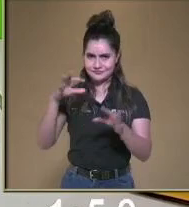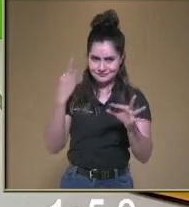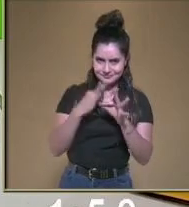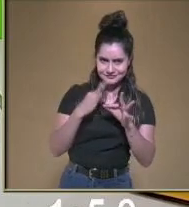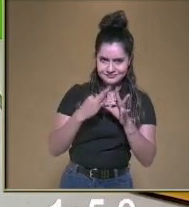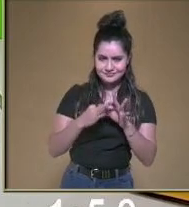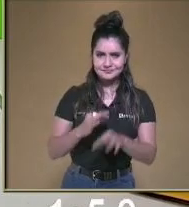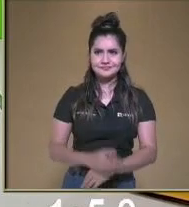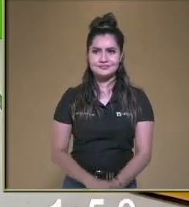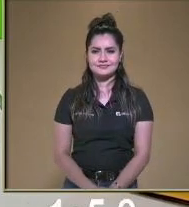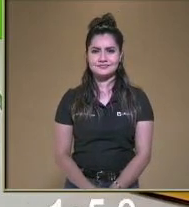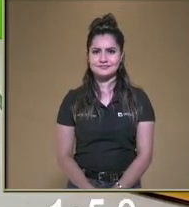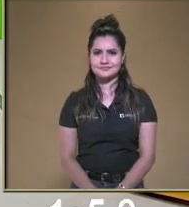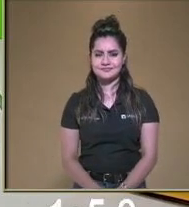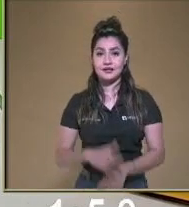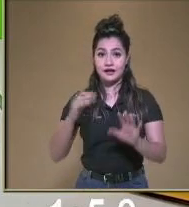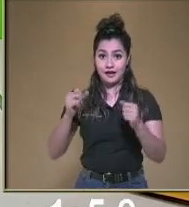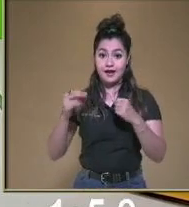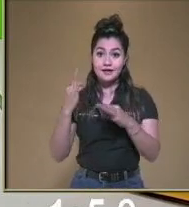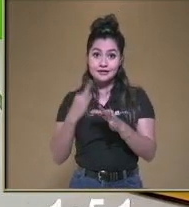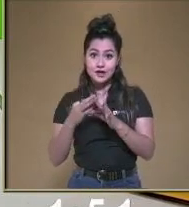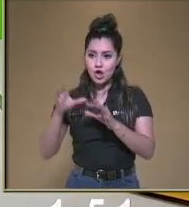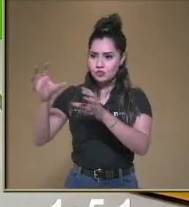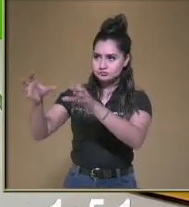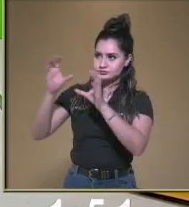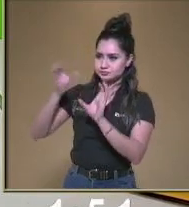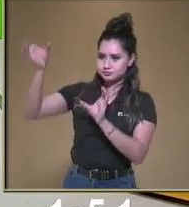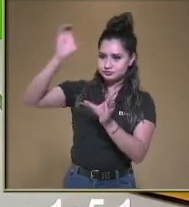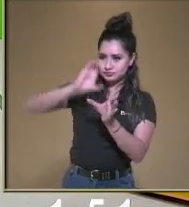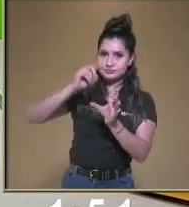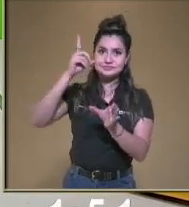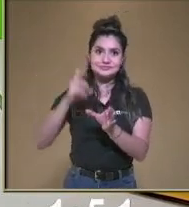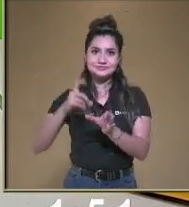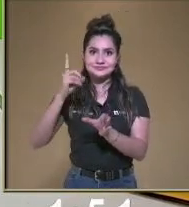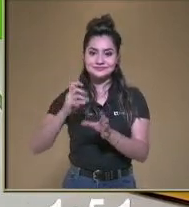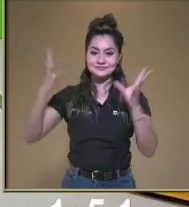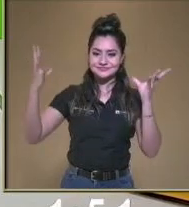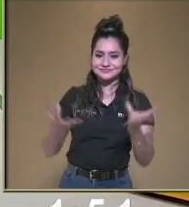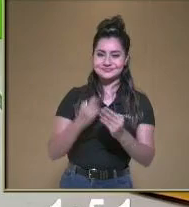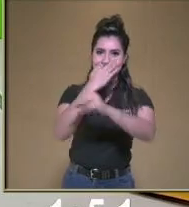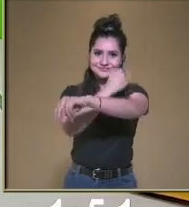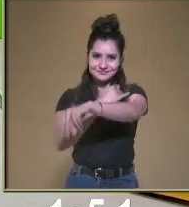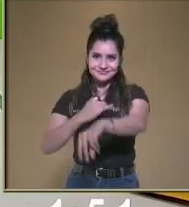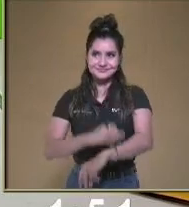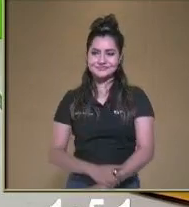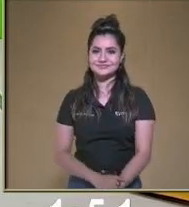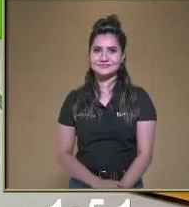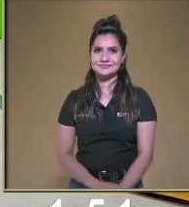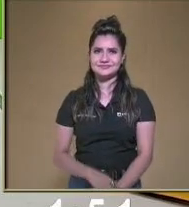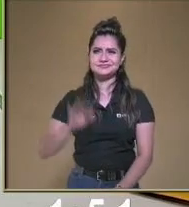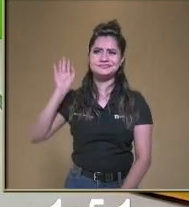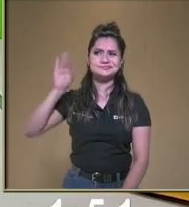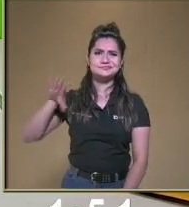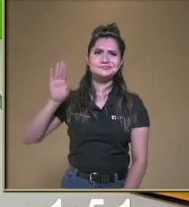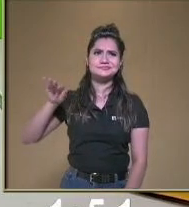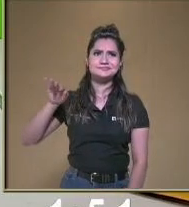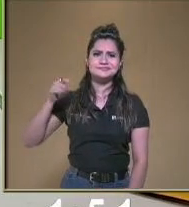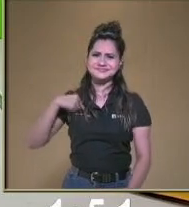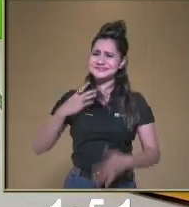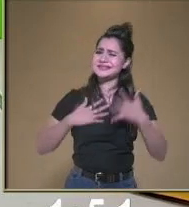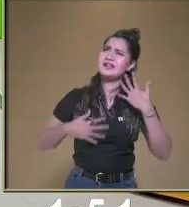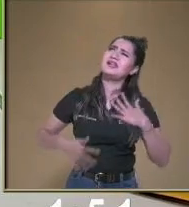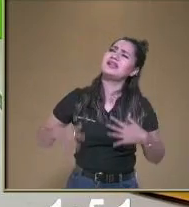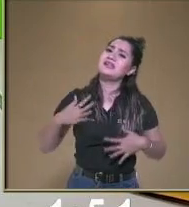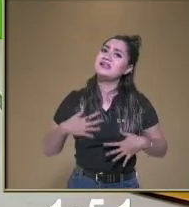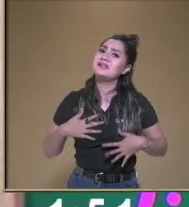tienen su vaso con agua? ¿Ya están todas sus familias ahí juntos con ustedes para calentar con nosotros? Maestro, y me voy a cansar.